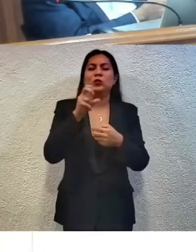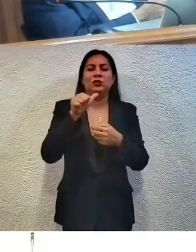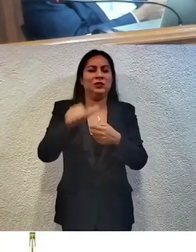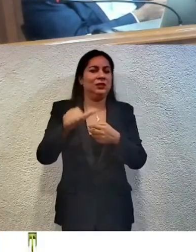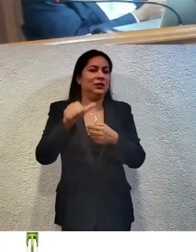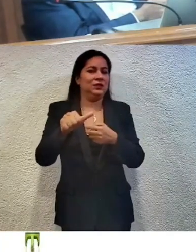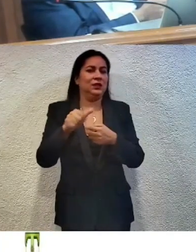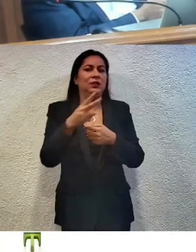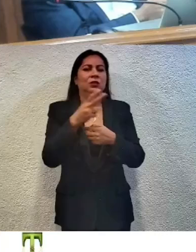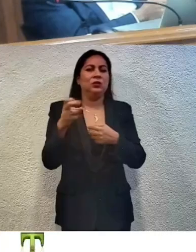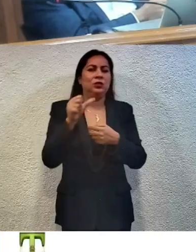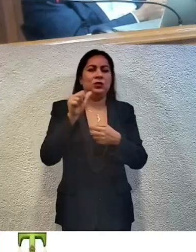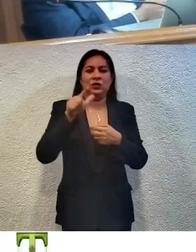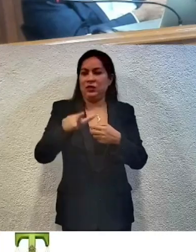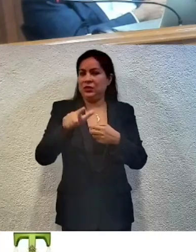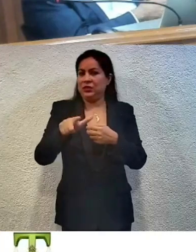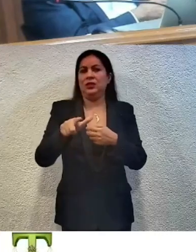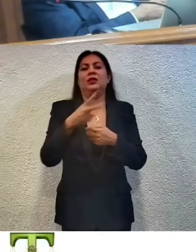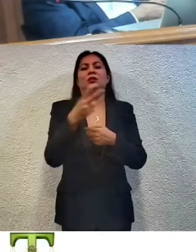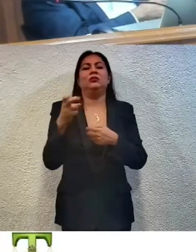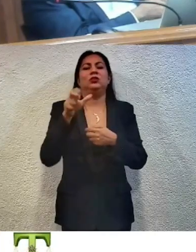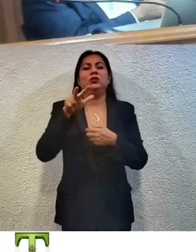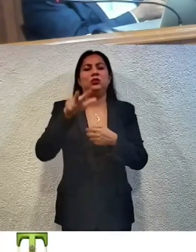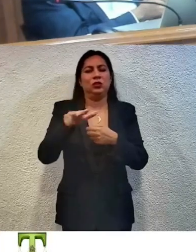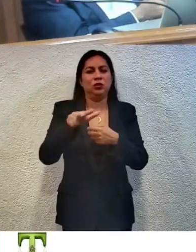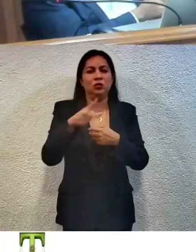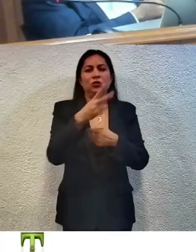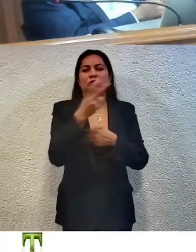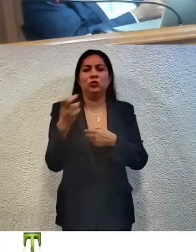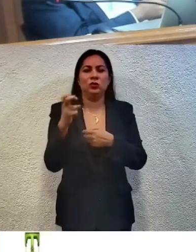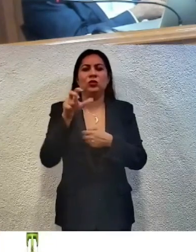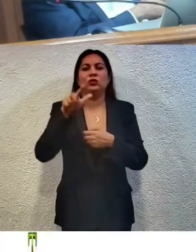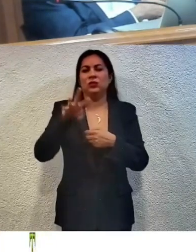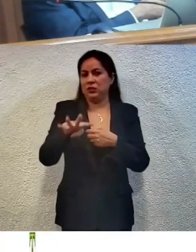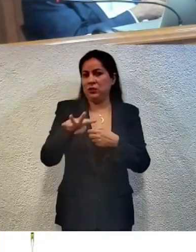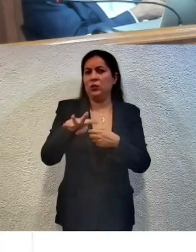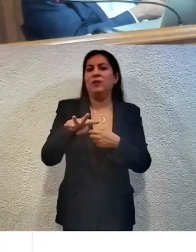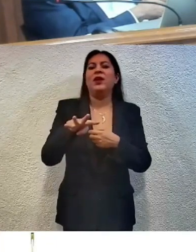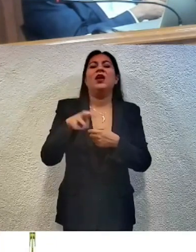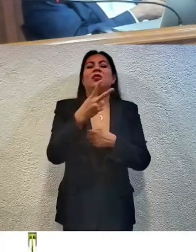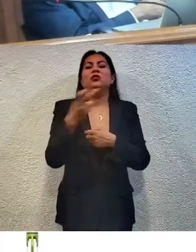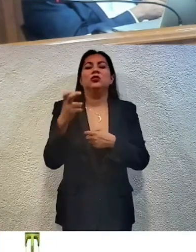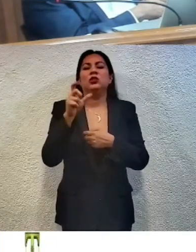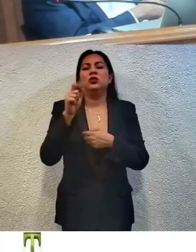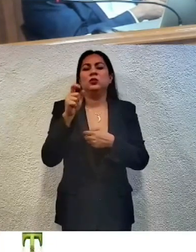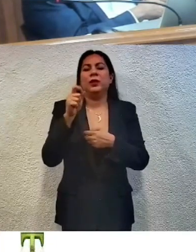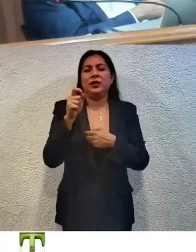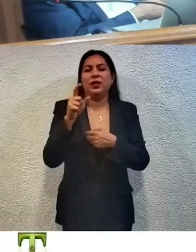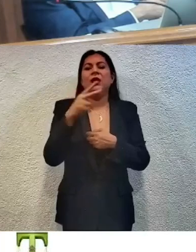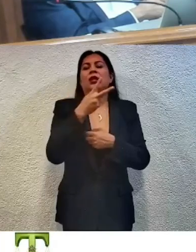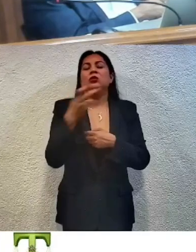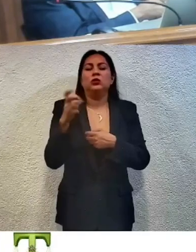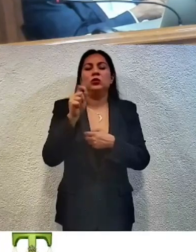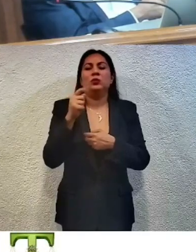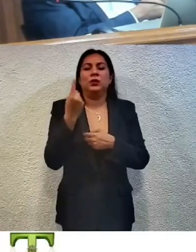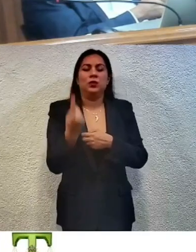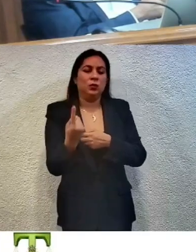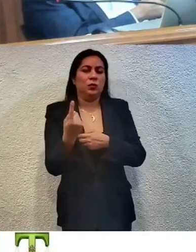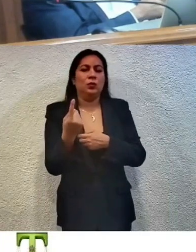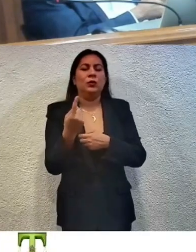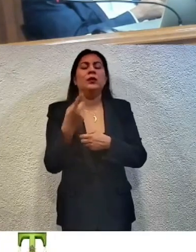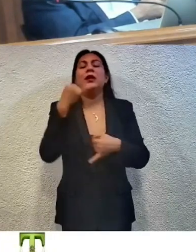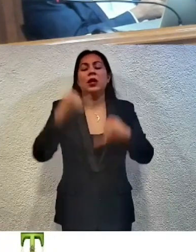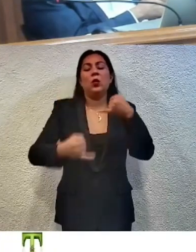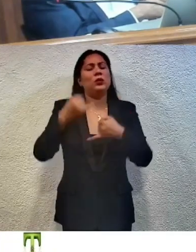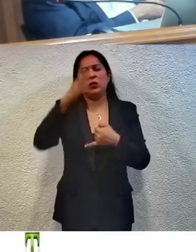216, 217, 218, 219, 220, 221 y el juicio